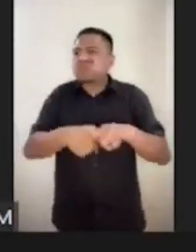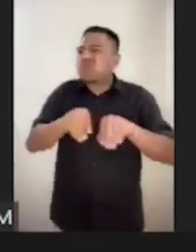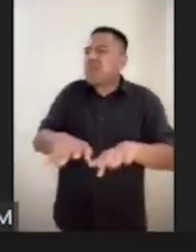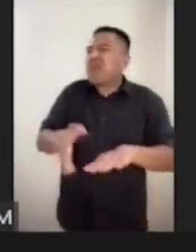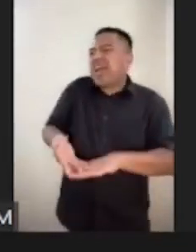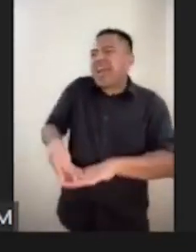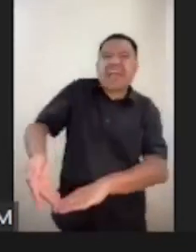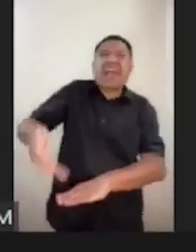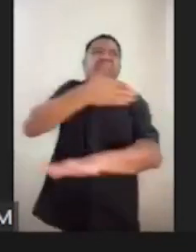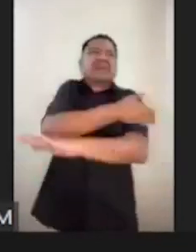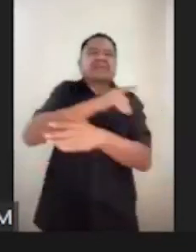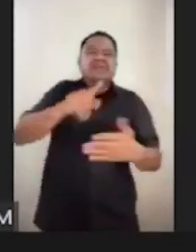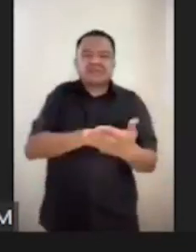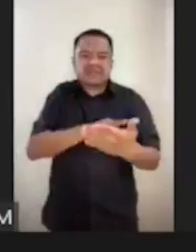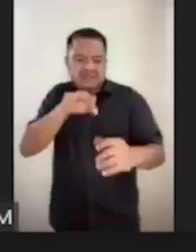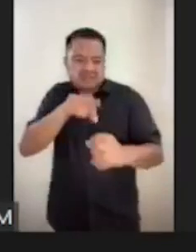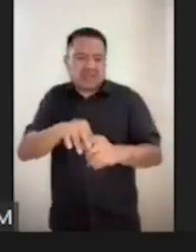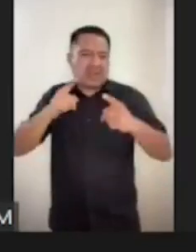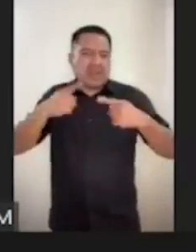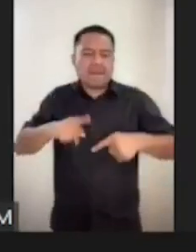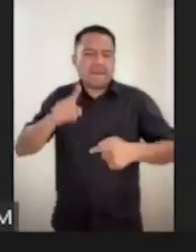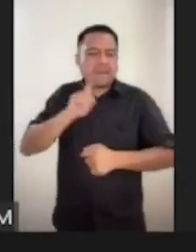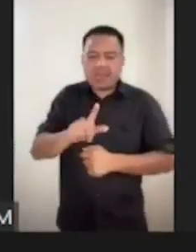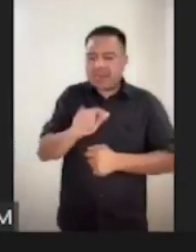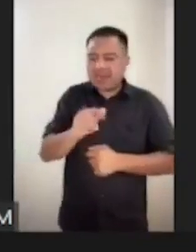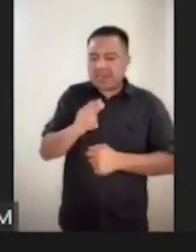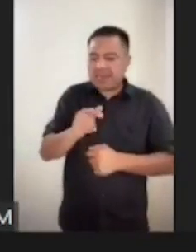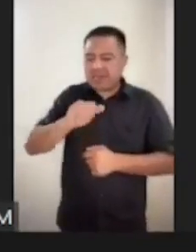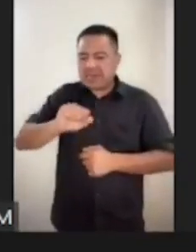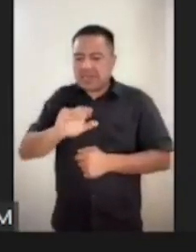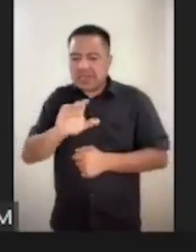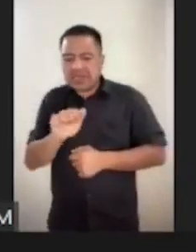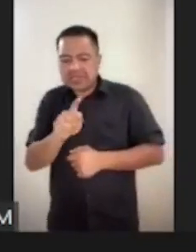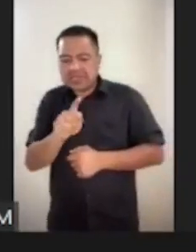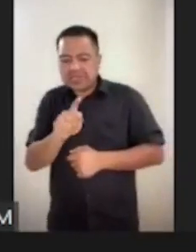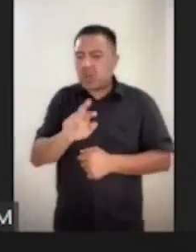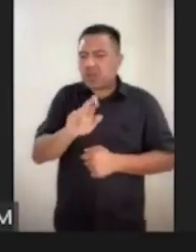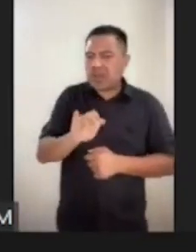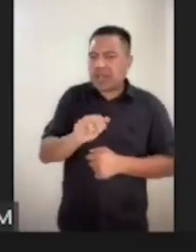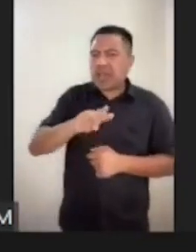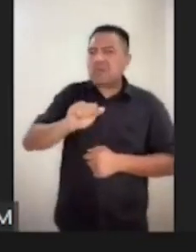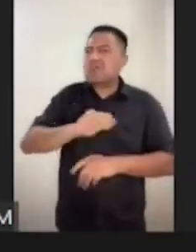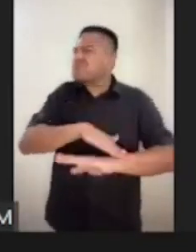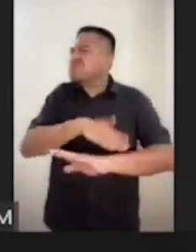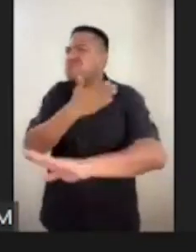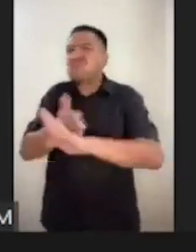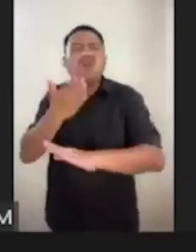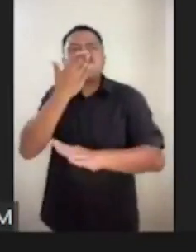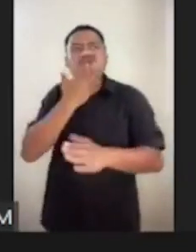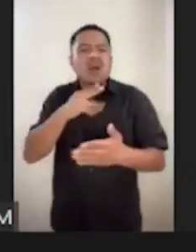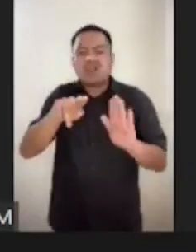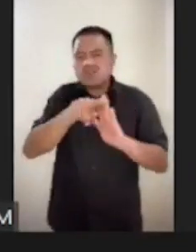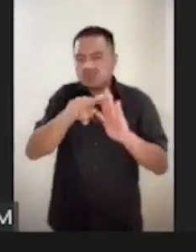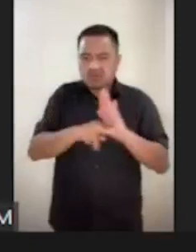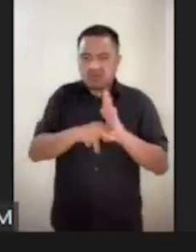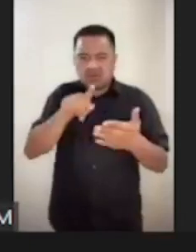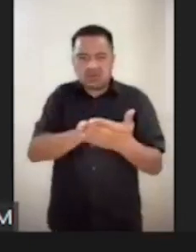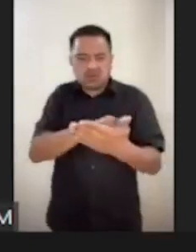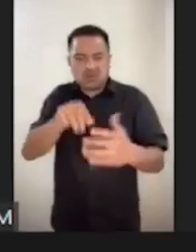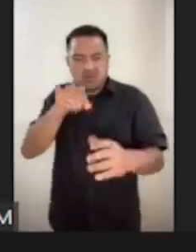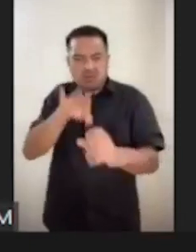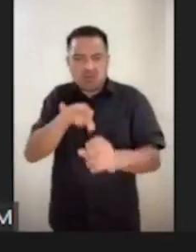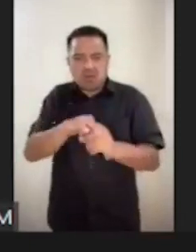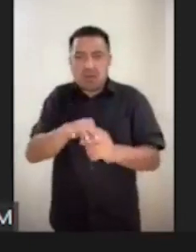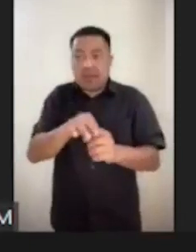campaña por parte de la ciudadana Lilia Neidy Castro Ramos, al no existir infracción alguna a la normativa electoral.